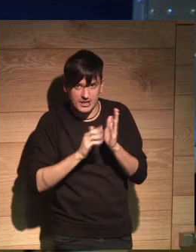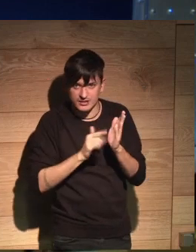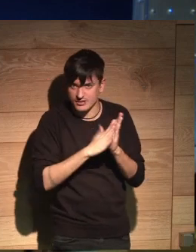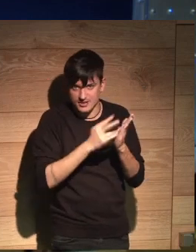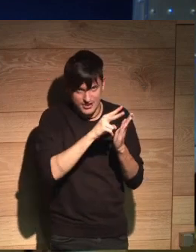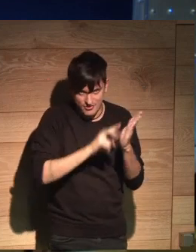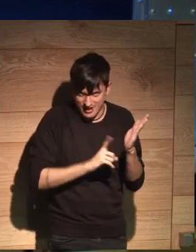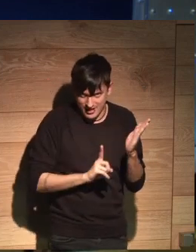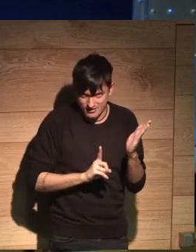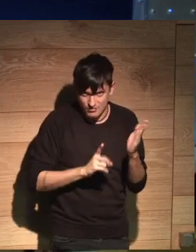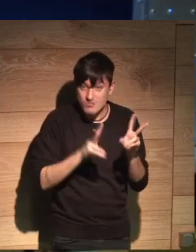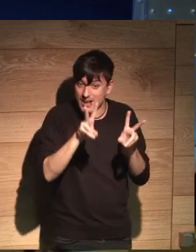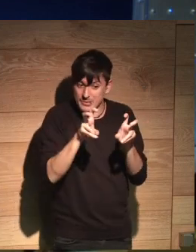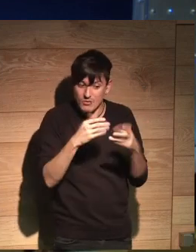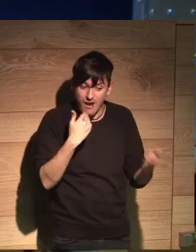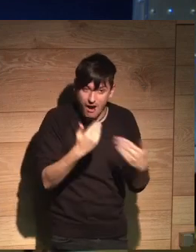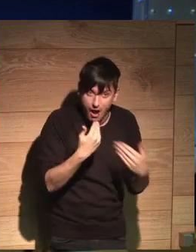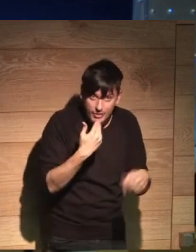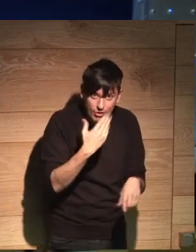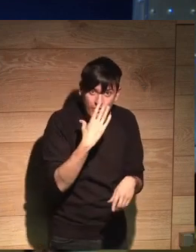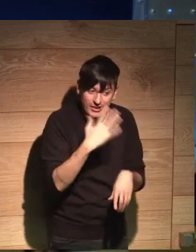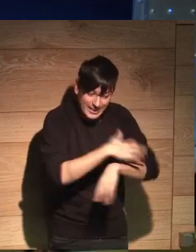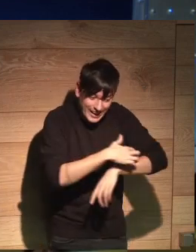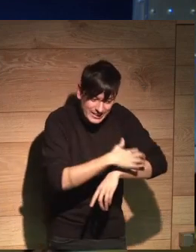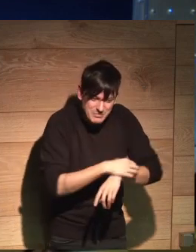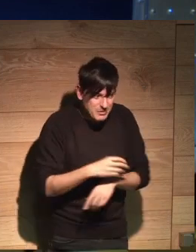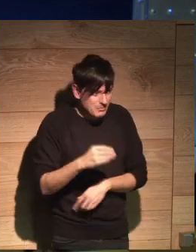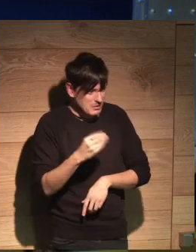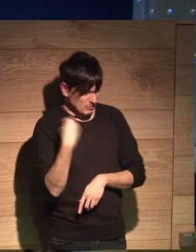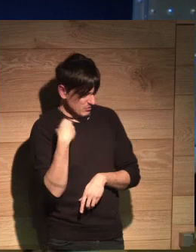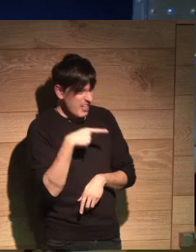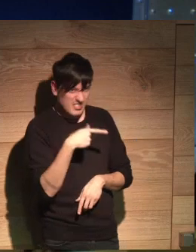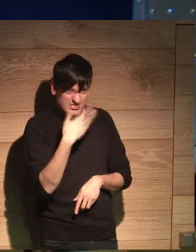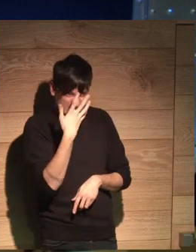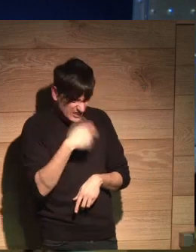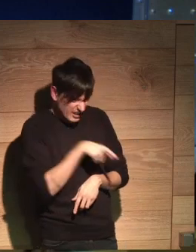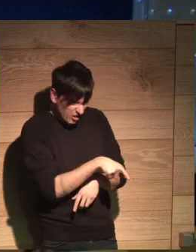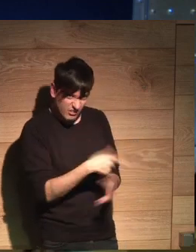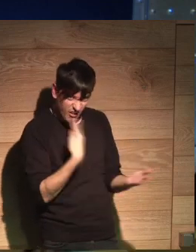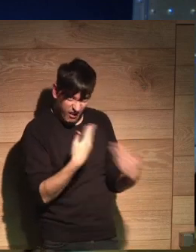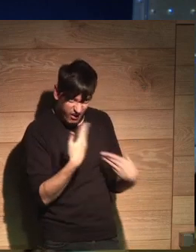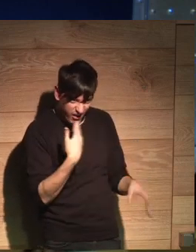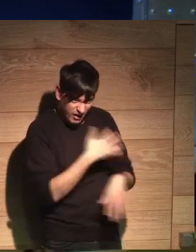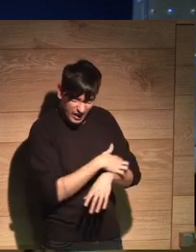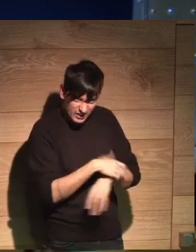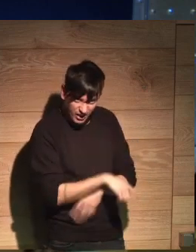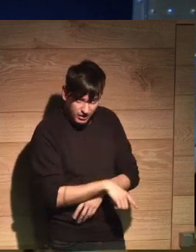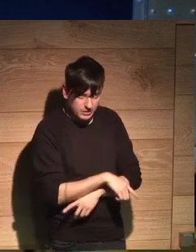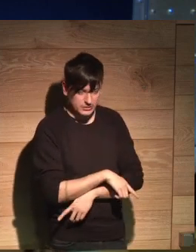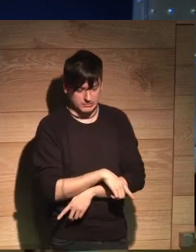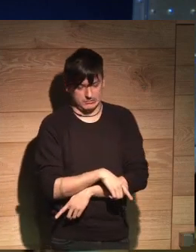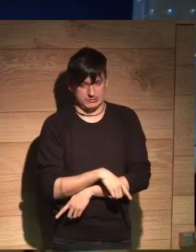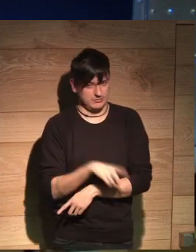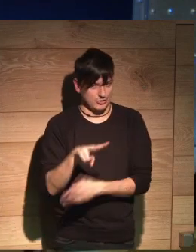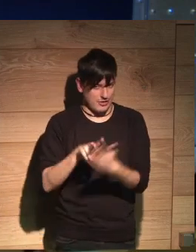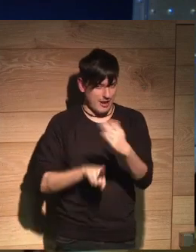una gata, ¿vale? Y cuando alguien te pregunta si es verdad que hablaste con la gata, no te lo has leído, pero no te lo voy a decir. ¿Por qué